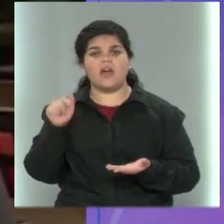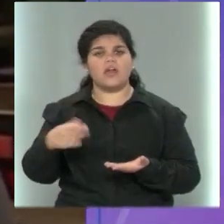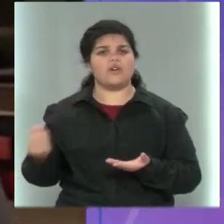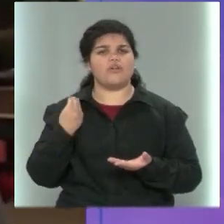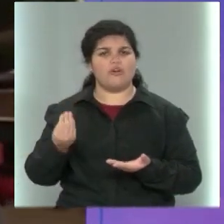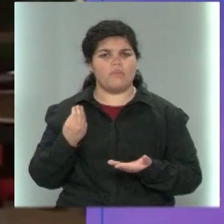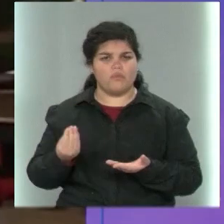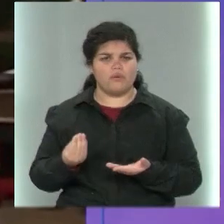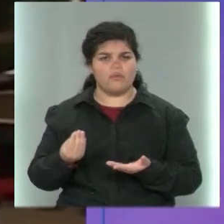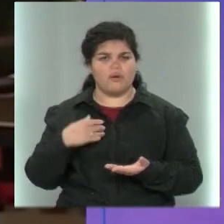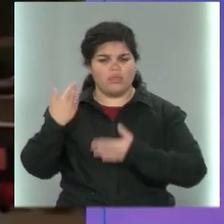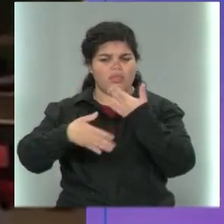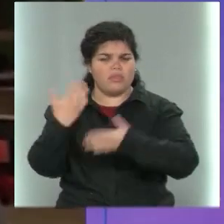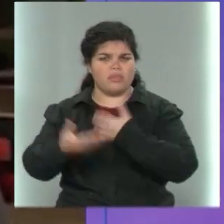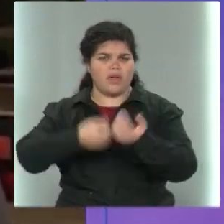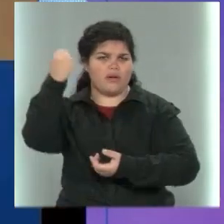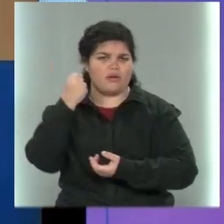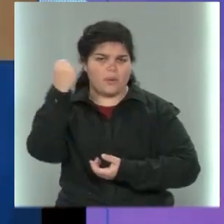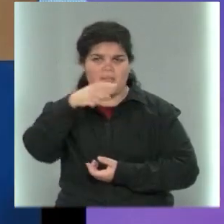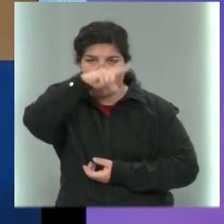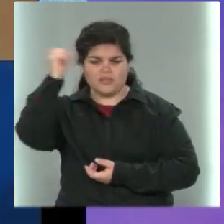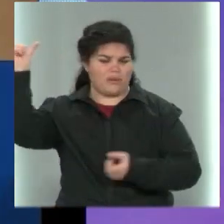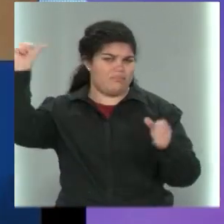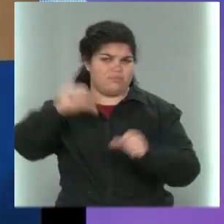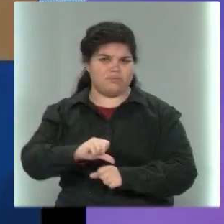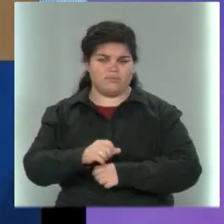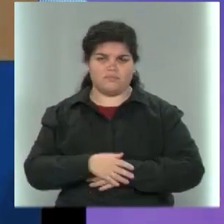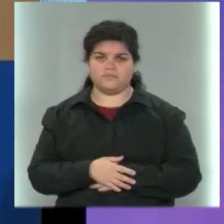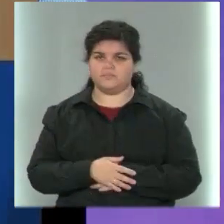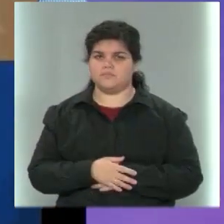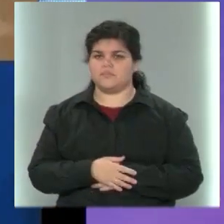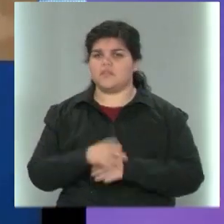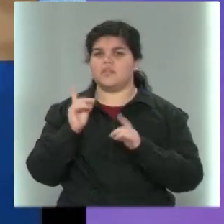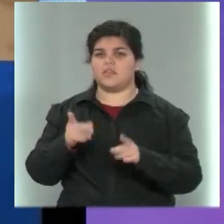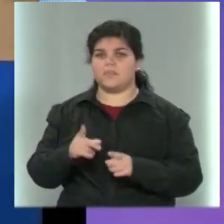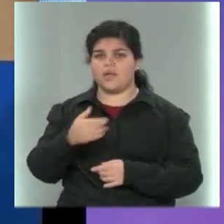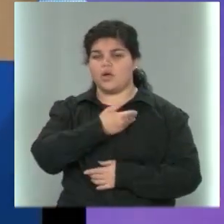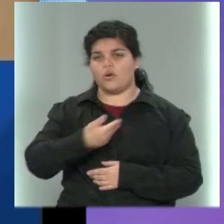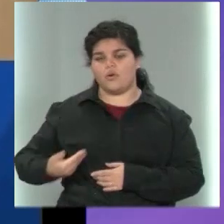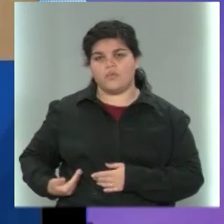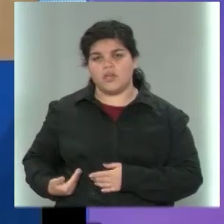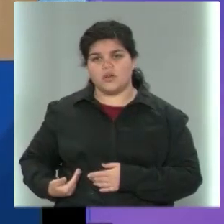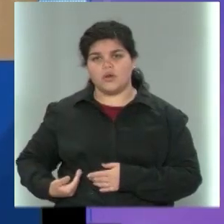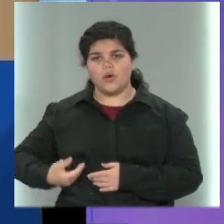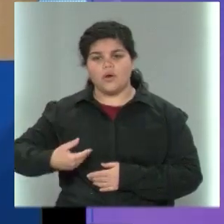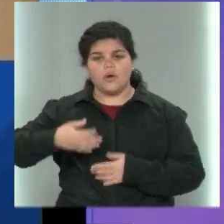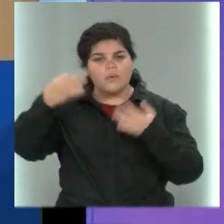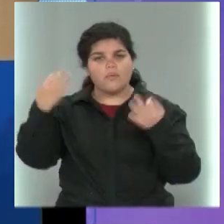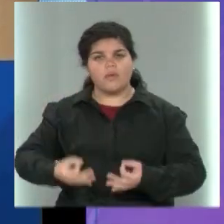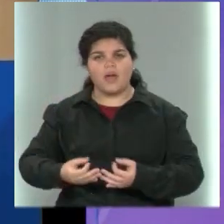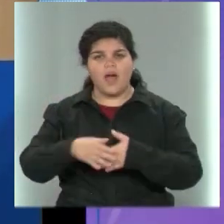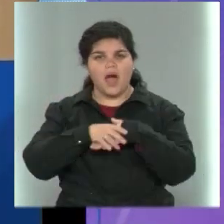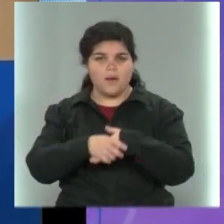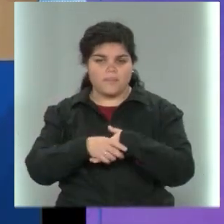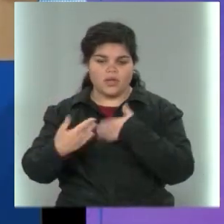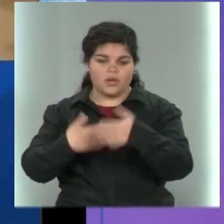haciendo a la economía nacional. Intentando que tengan enfrente un gobierno amigable, que entendió, que comparte